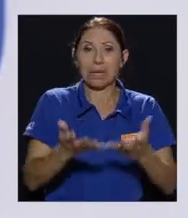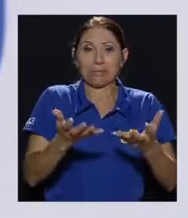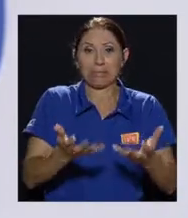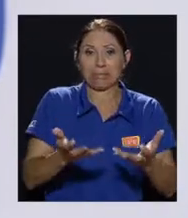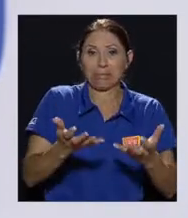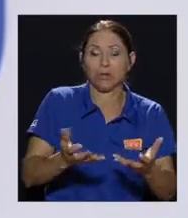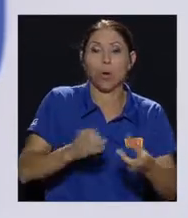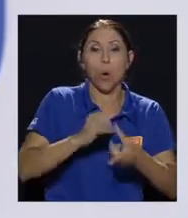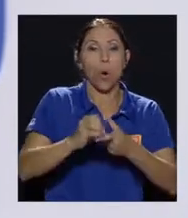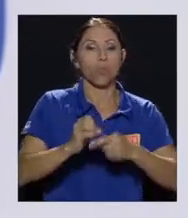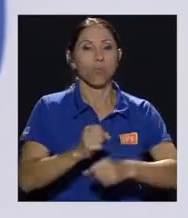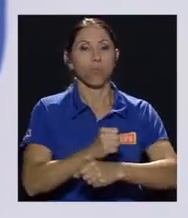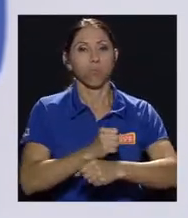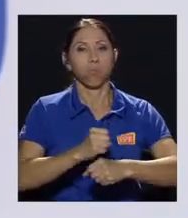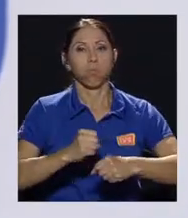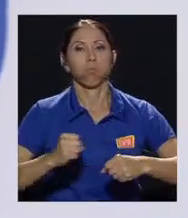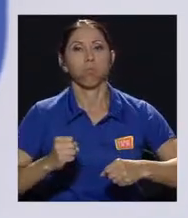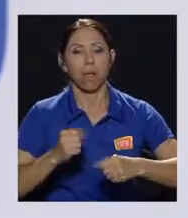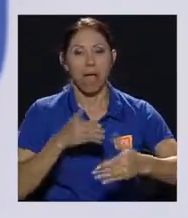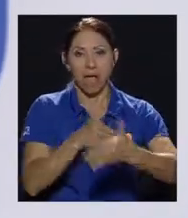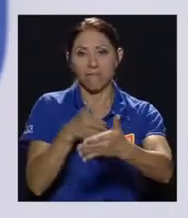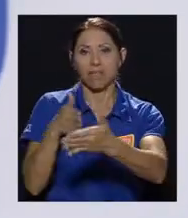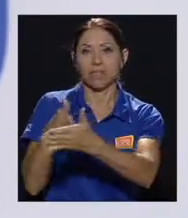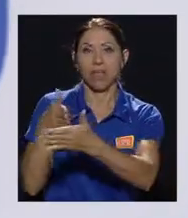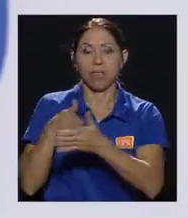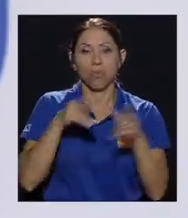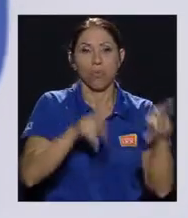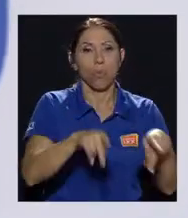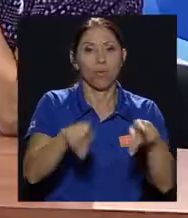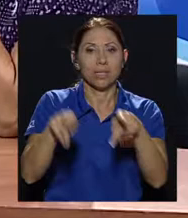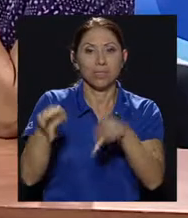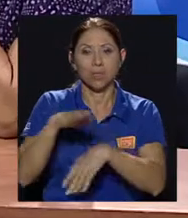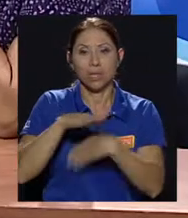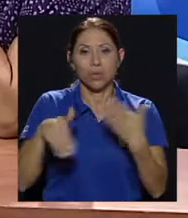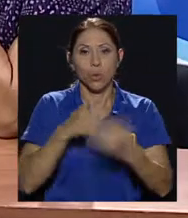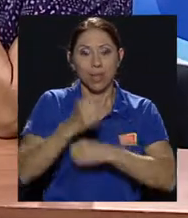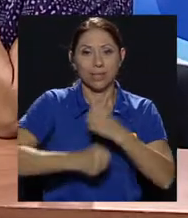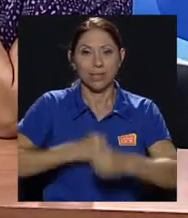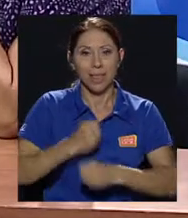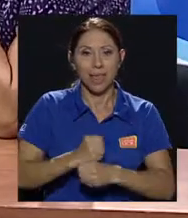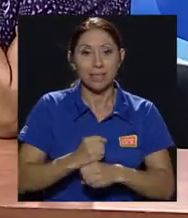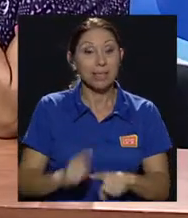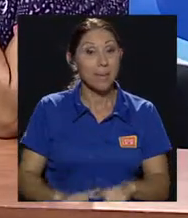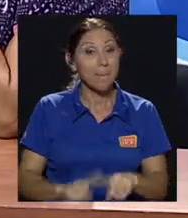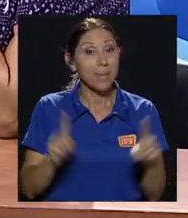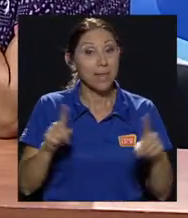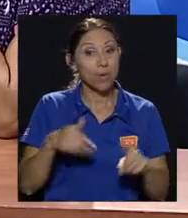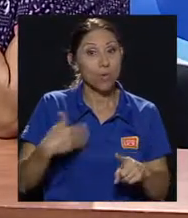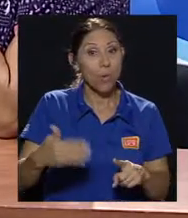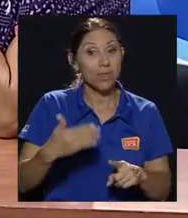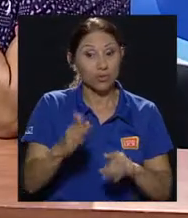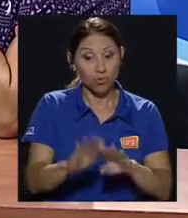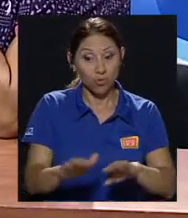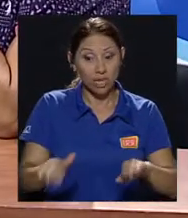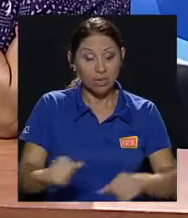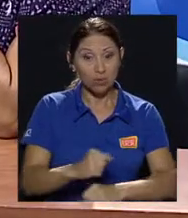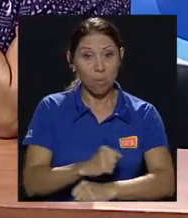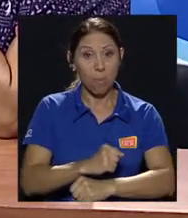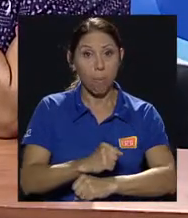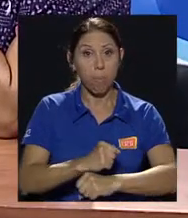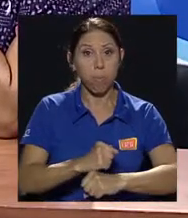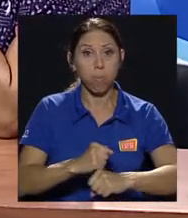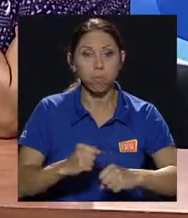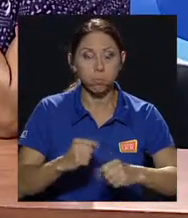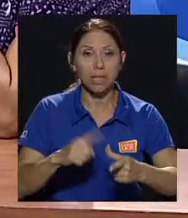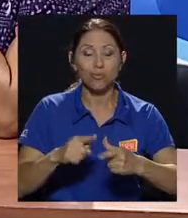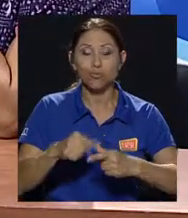siendo afectando a la población de todas las edades. Pero cuando afecta a la población infantil, pues se nos alerta, se